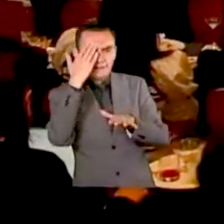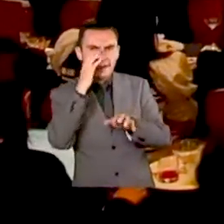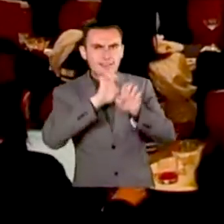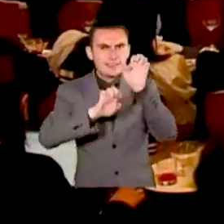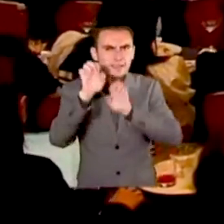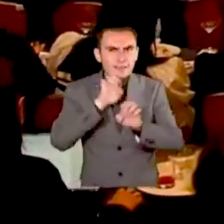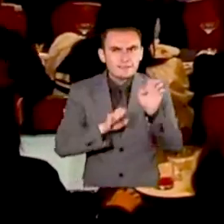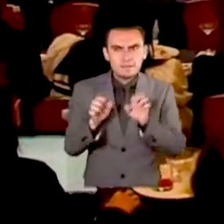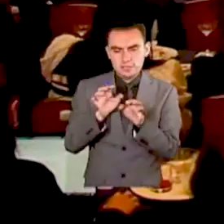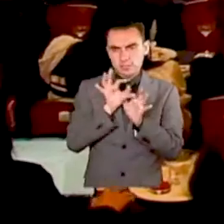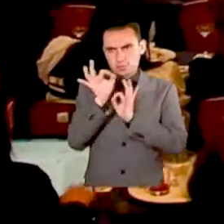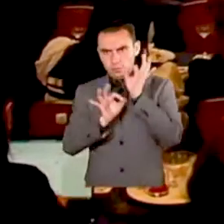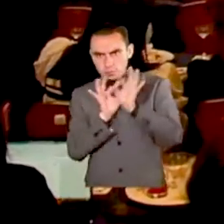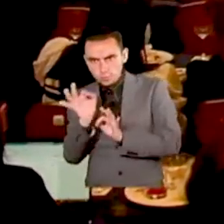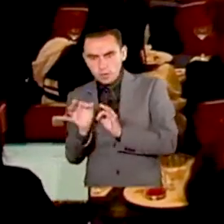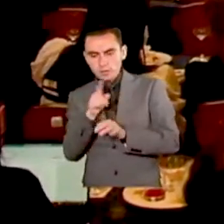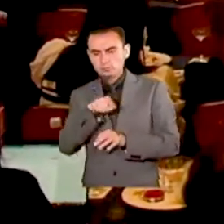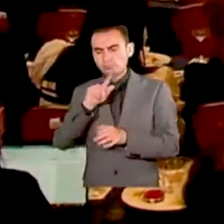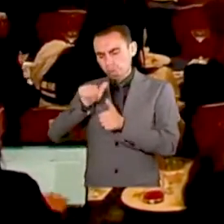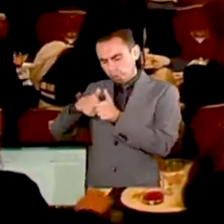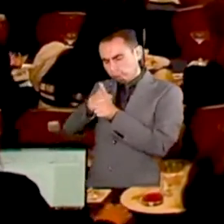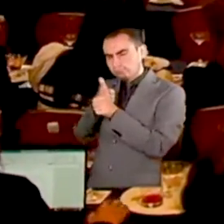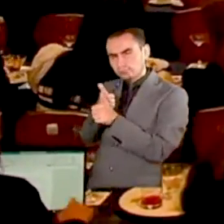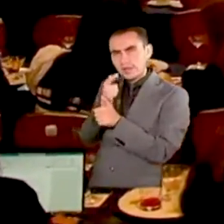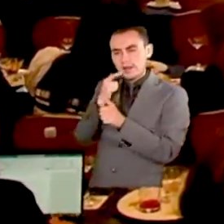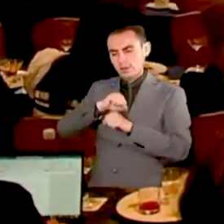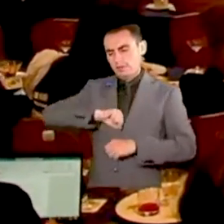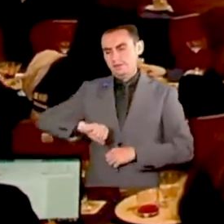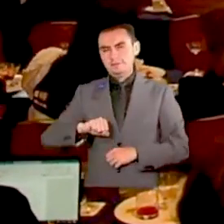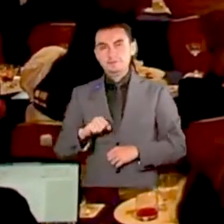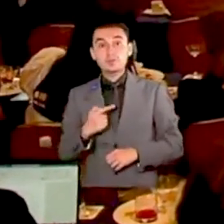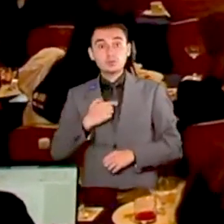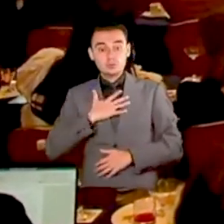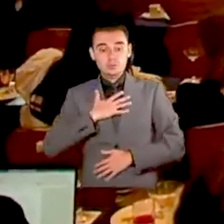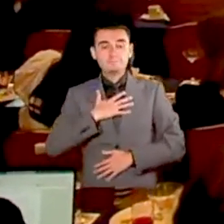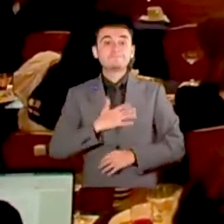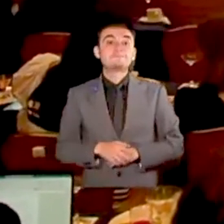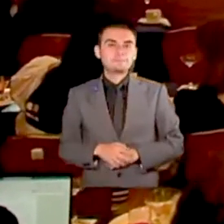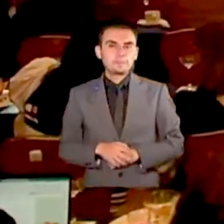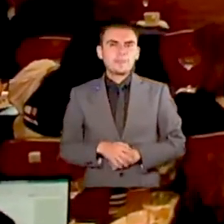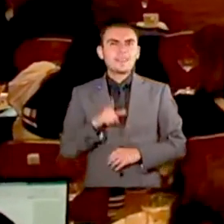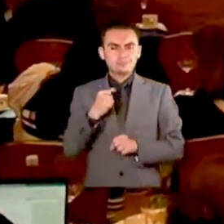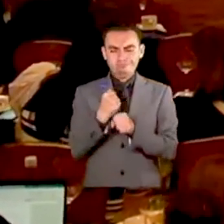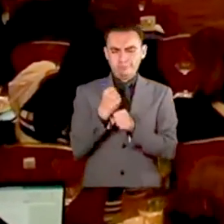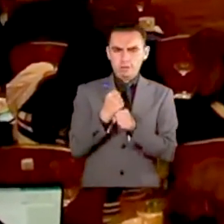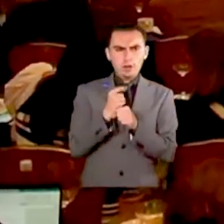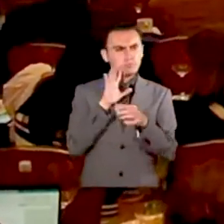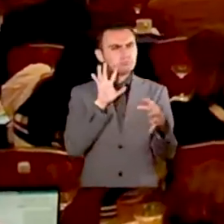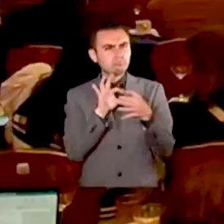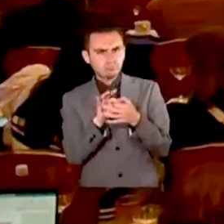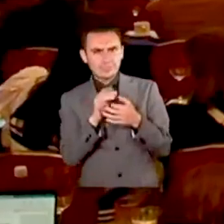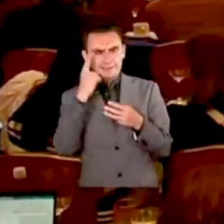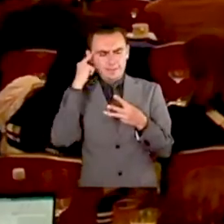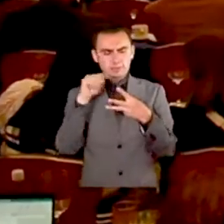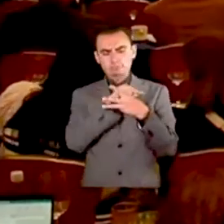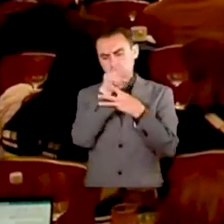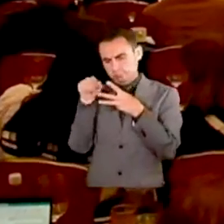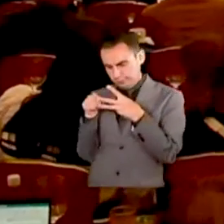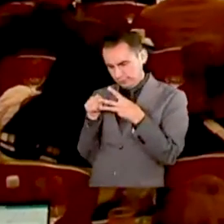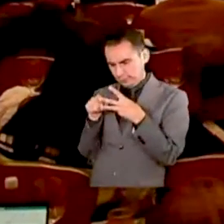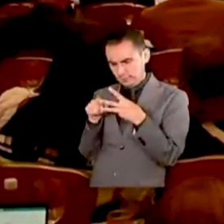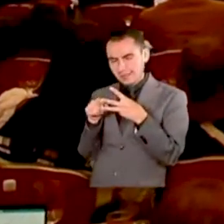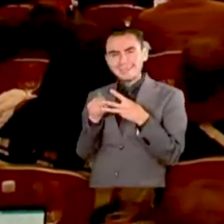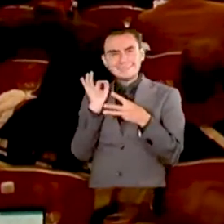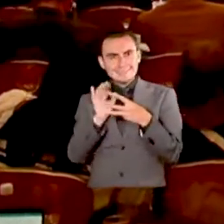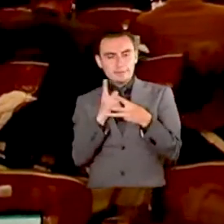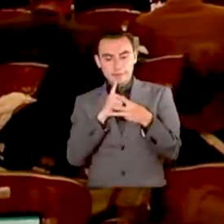defensa, protección y seguimiento a los derechos humanos en nuestro país. Es un trabajo muy coordinado en donde nuestras delegadas están